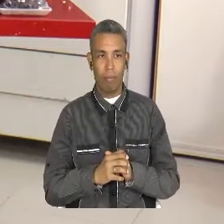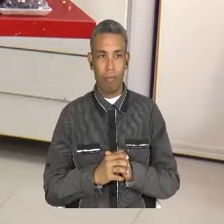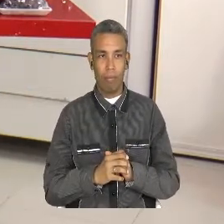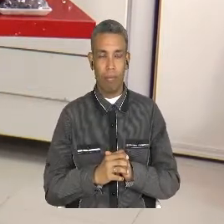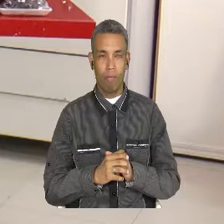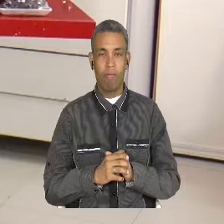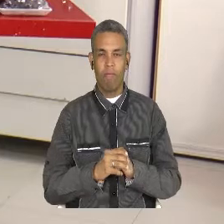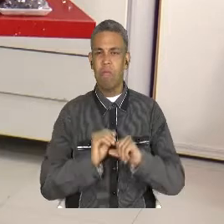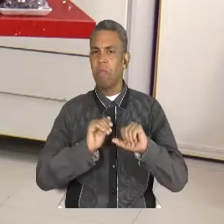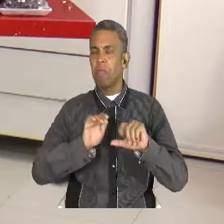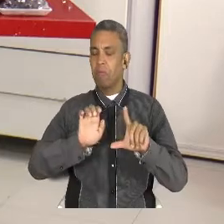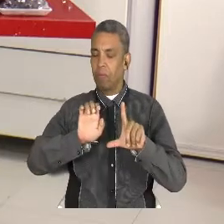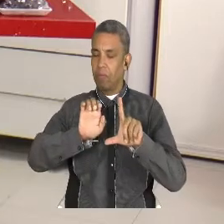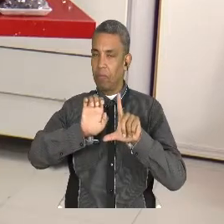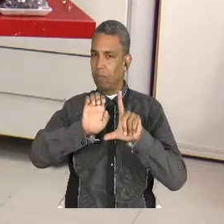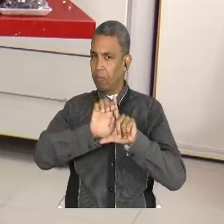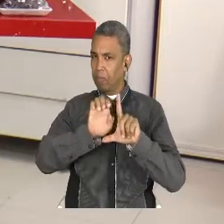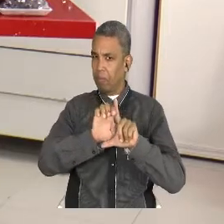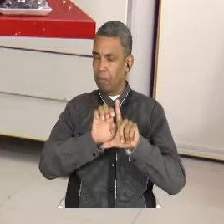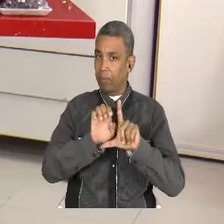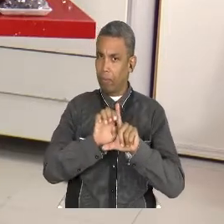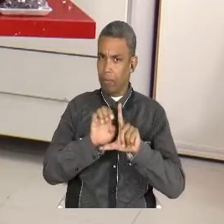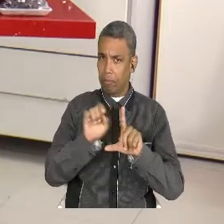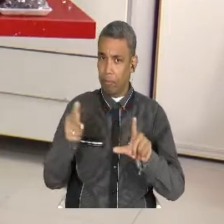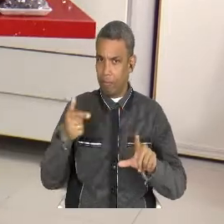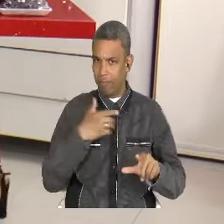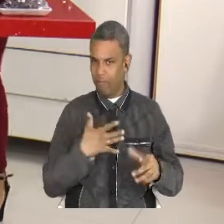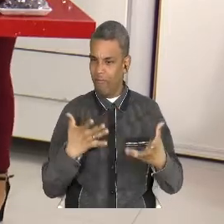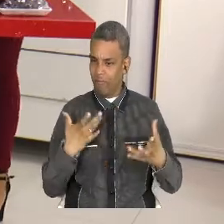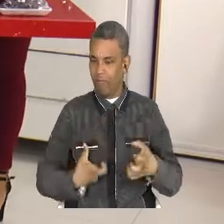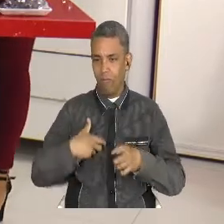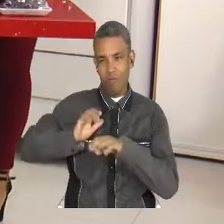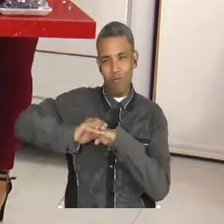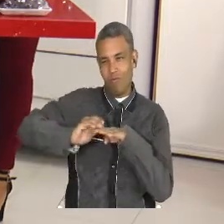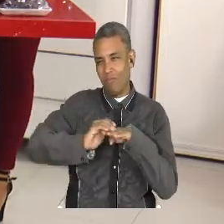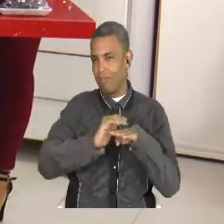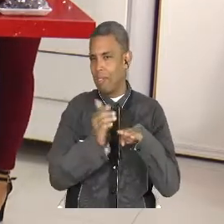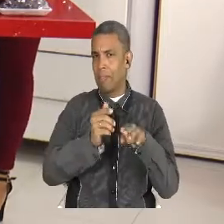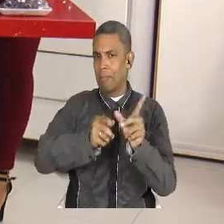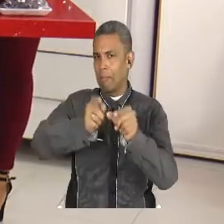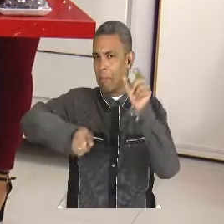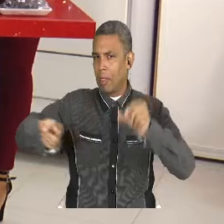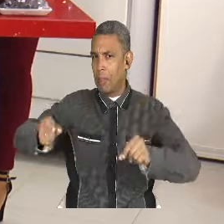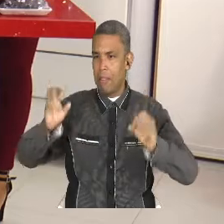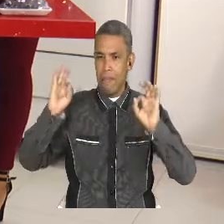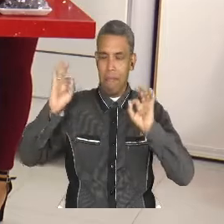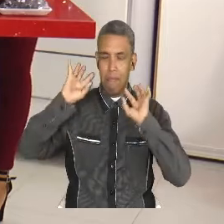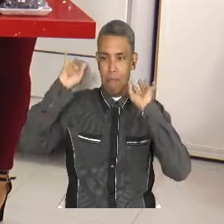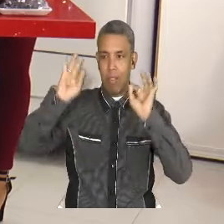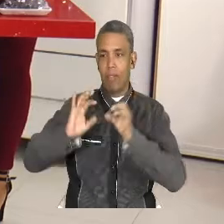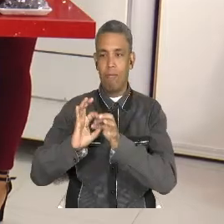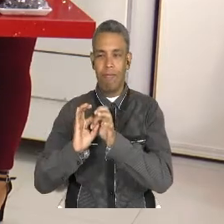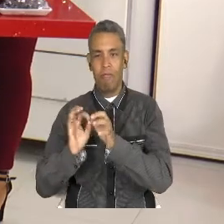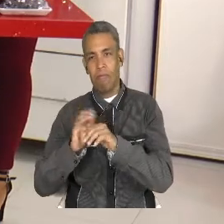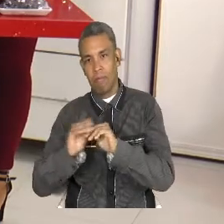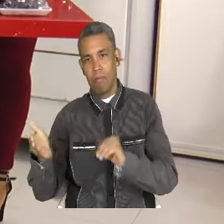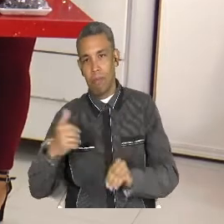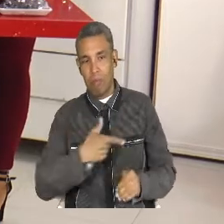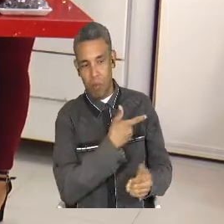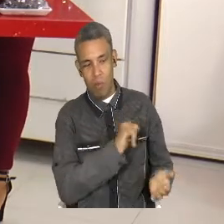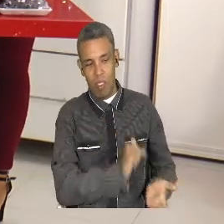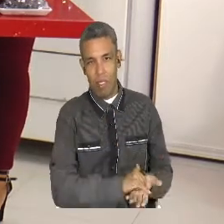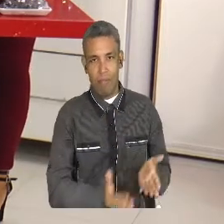caso usted, Wilson, que vamos a preparar el día de hoy. Bueno, Rochi, hoy en la mañana de hoy estuvimos paseando por toda la plaza de mercado de Torcoroma. Ajá.